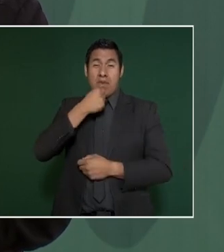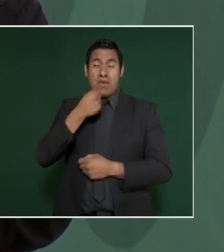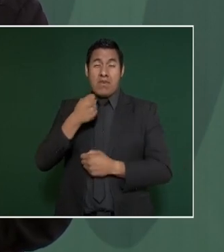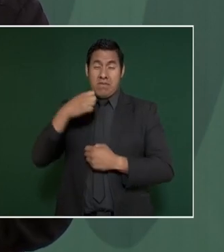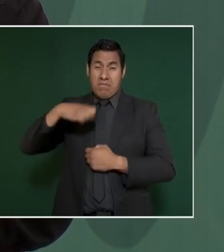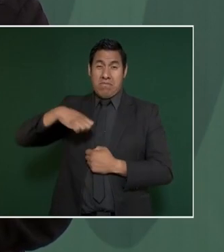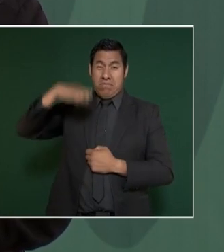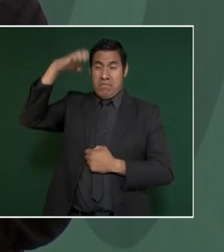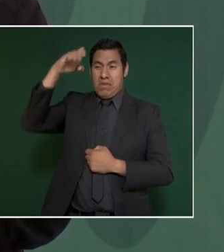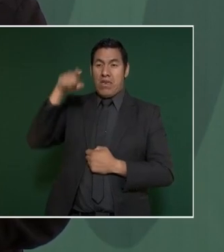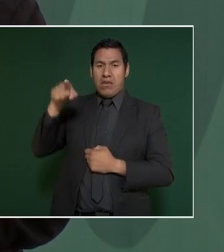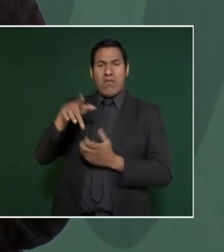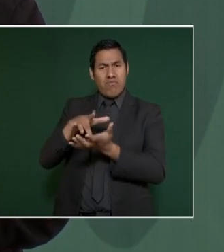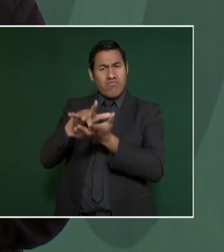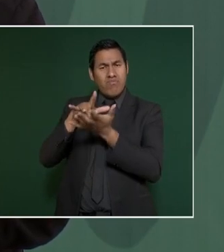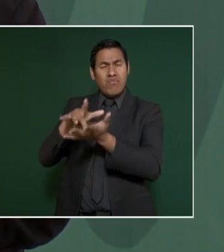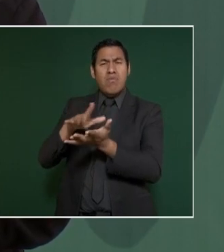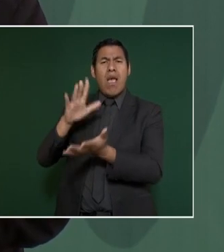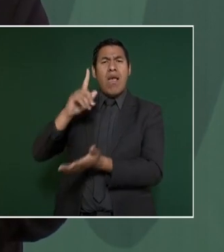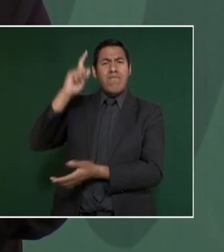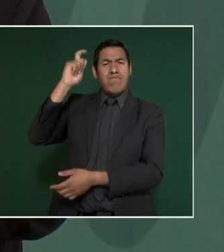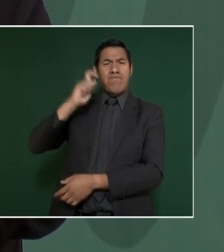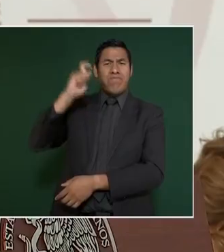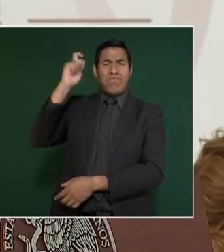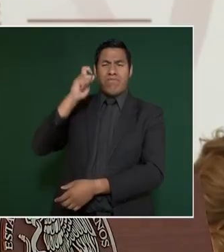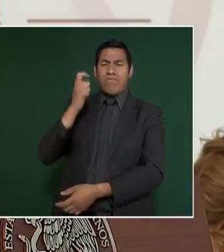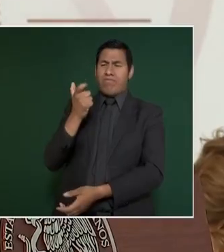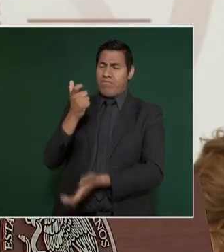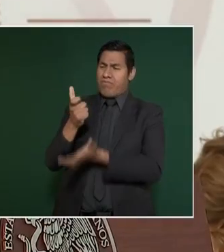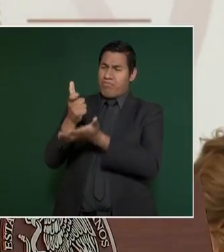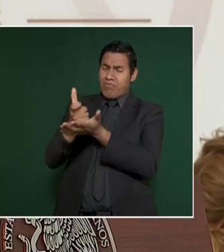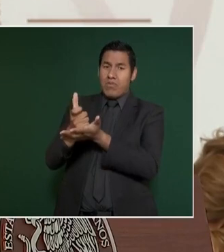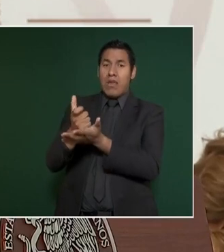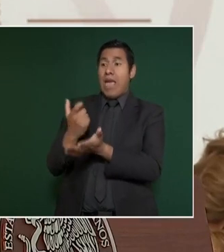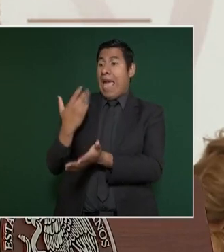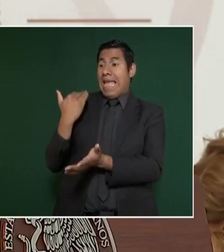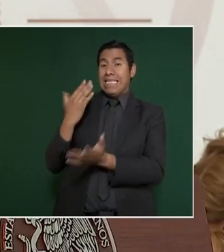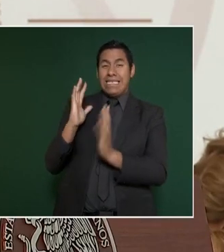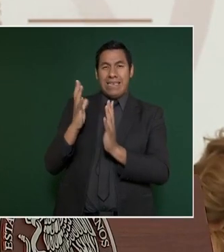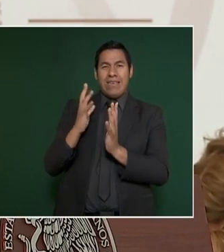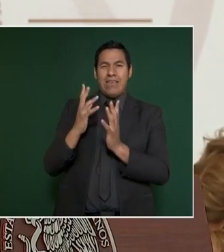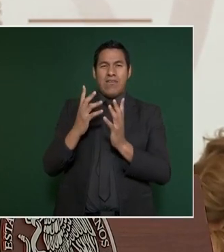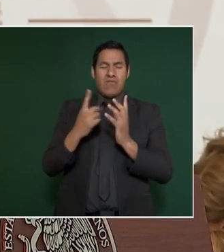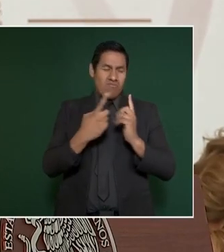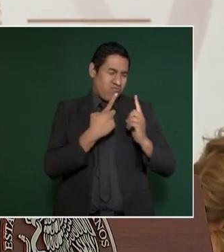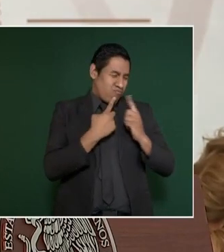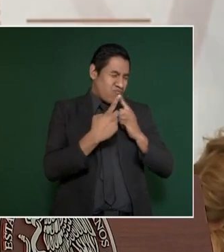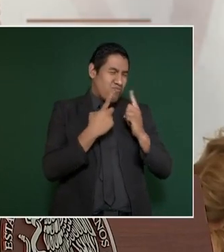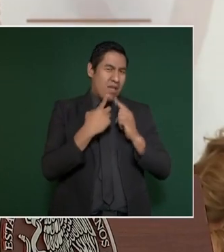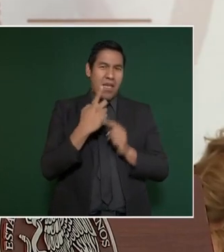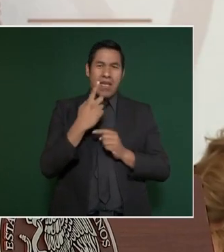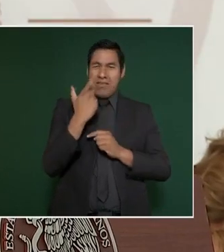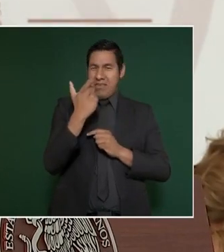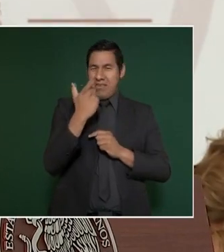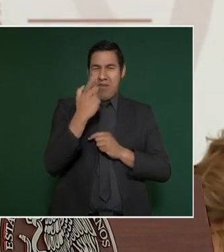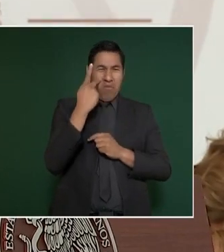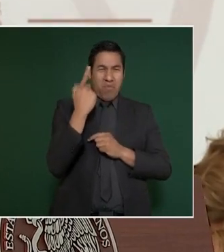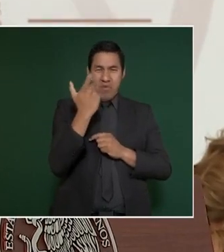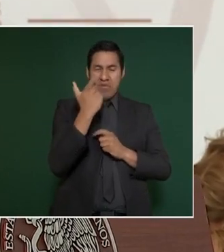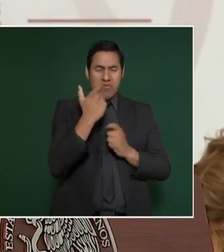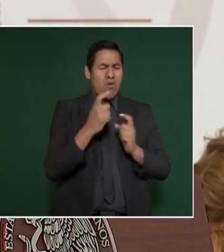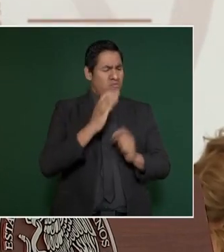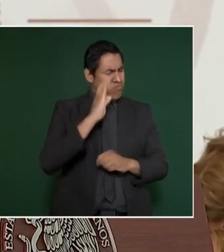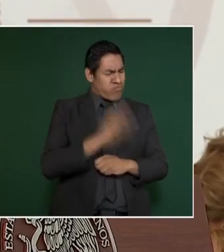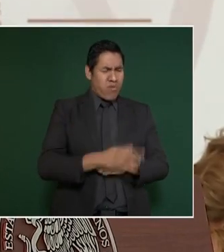una pensión que ahora que se aprobó el presupuesto ya va a